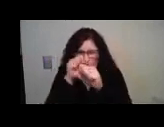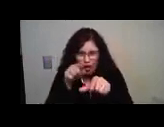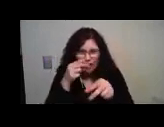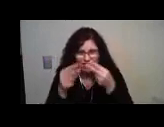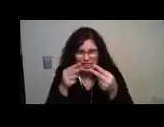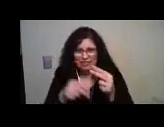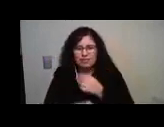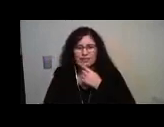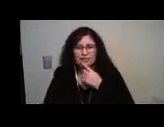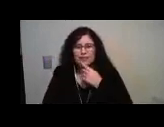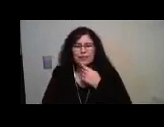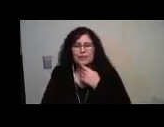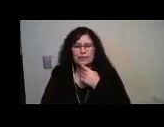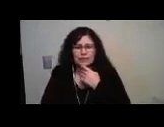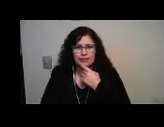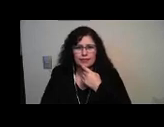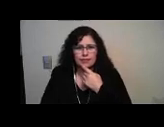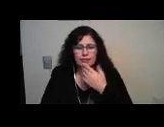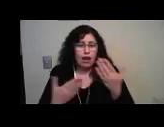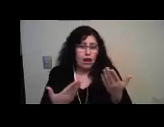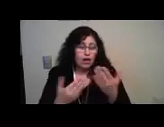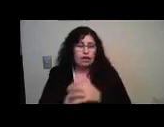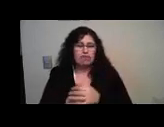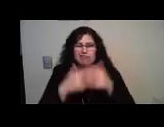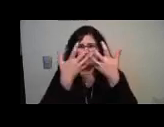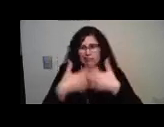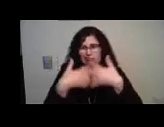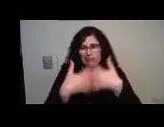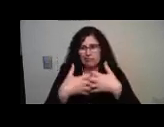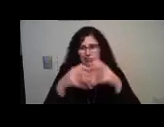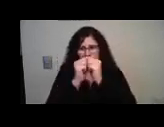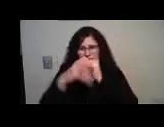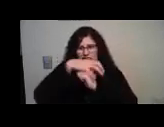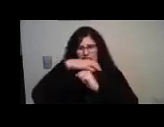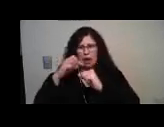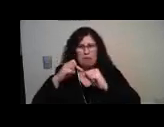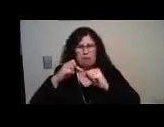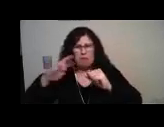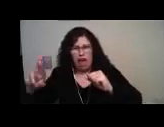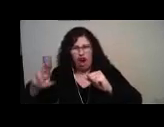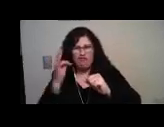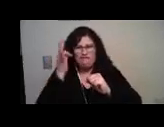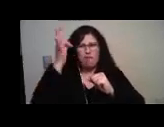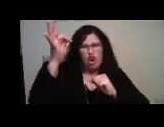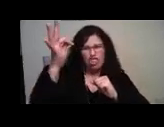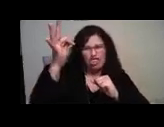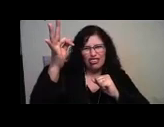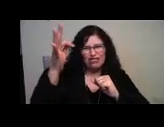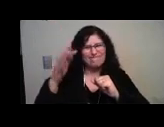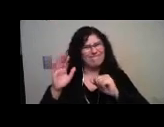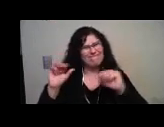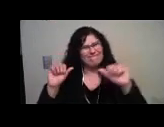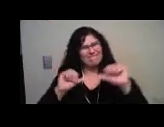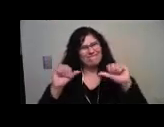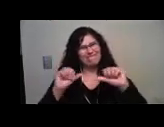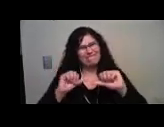pantalla. Desde el punto de vista funcional, esto tiene mucho peor pronóstico que un accidente